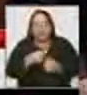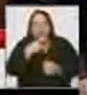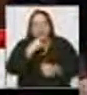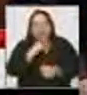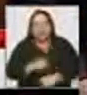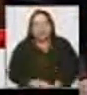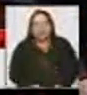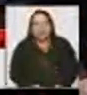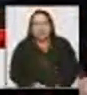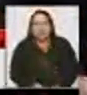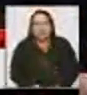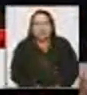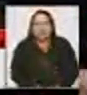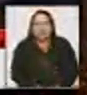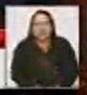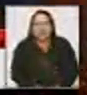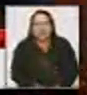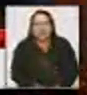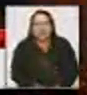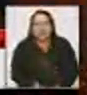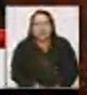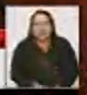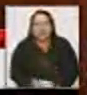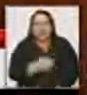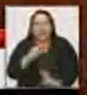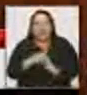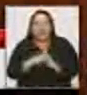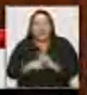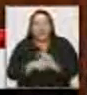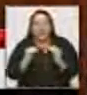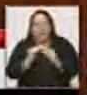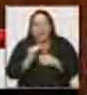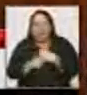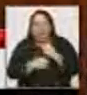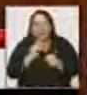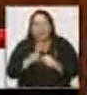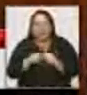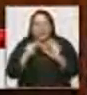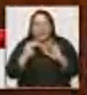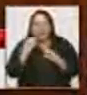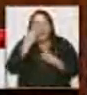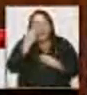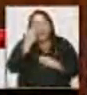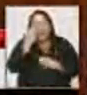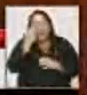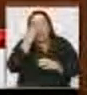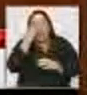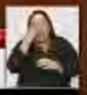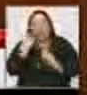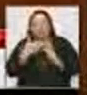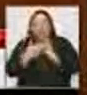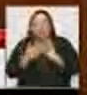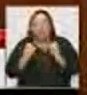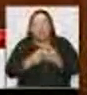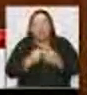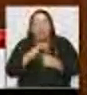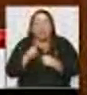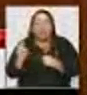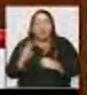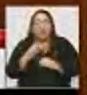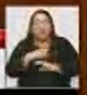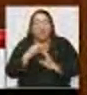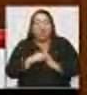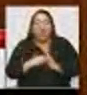las mujeres. En cuanto a los proyectos de ley para la igualdad, durante el año 2018 se presentaron en el Congreso de la República